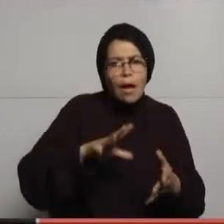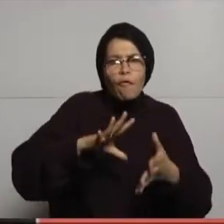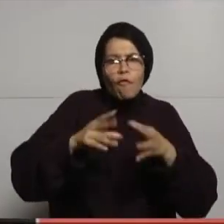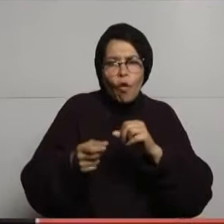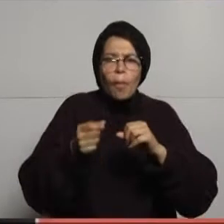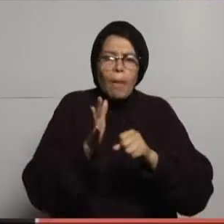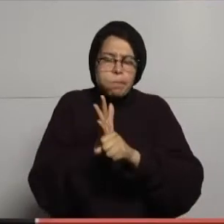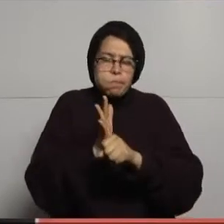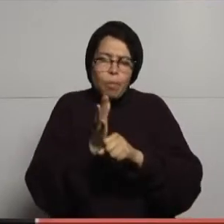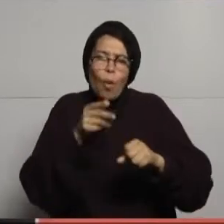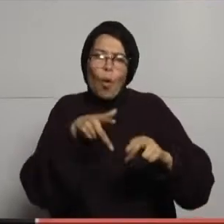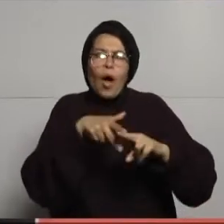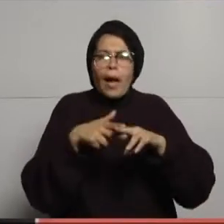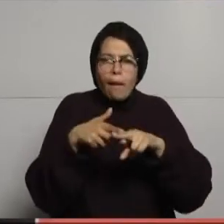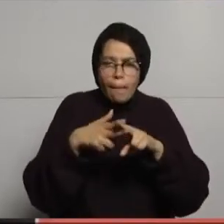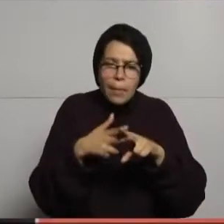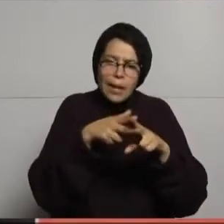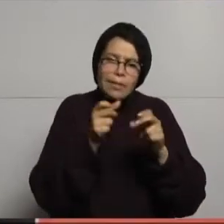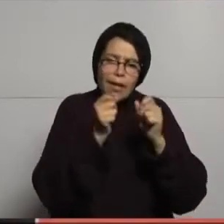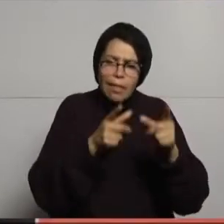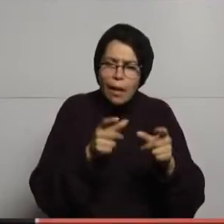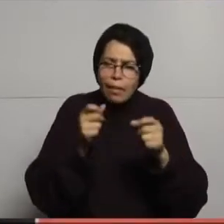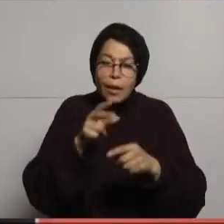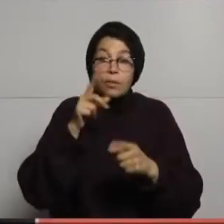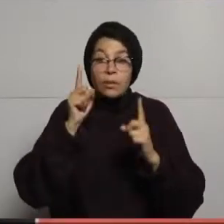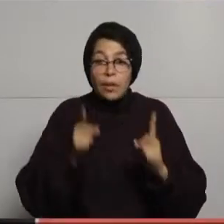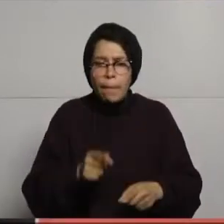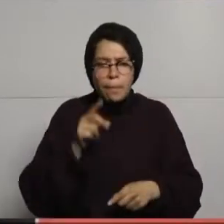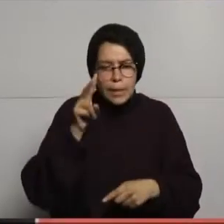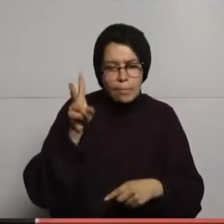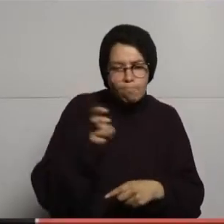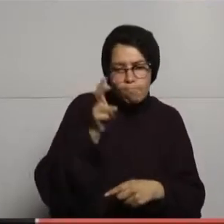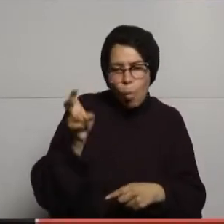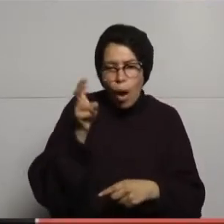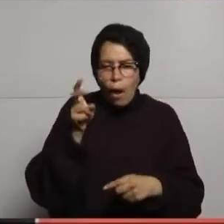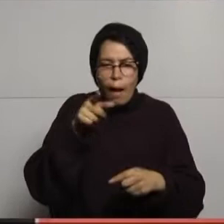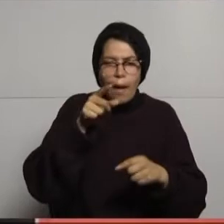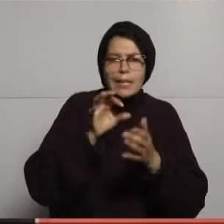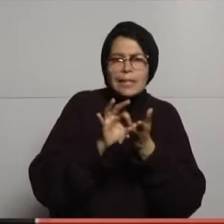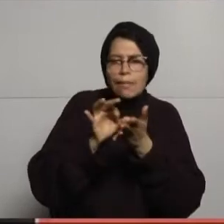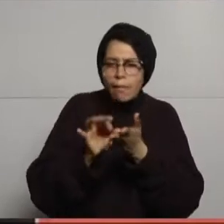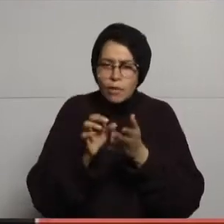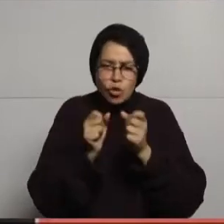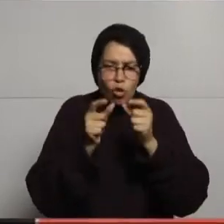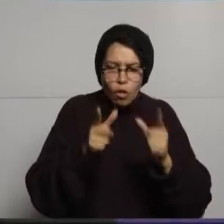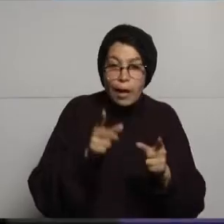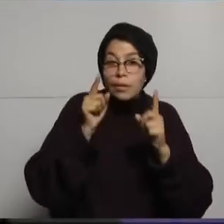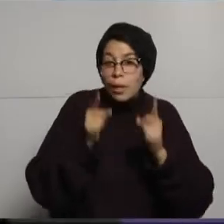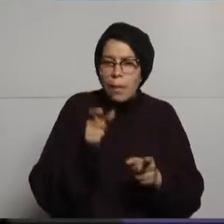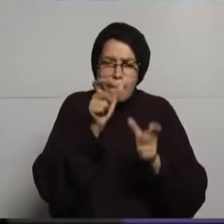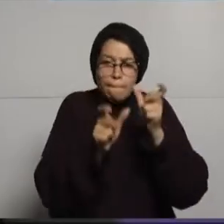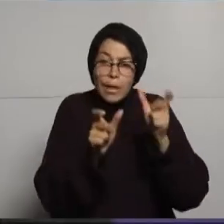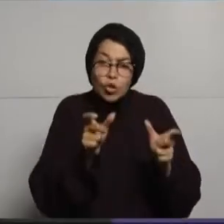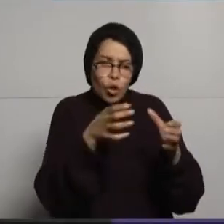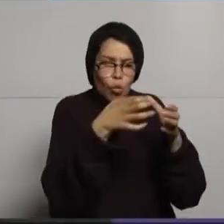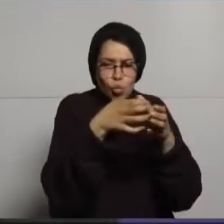servicios y a otras personas que vienen de sectores más vulnerables ofrecer sus propios servicios con